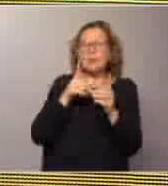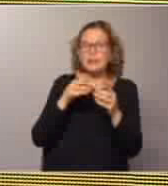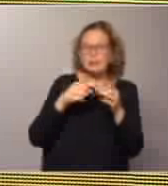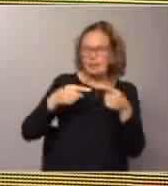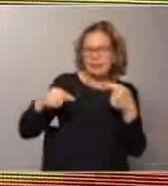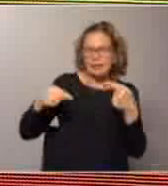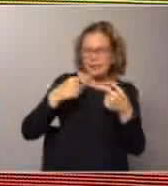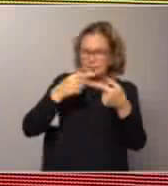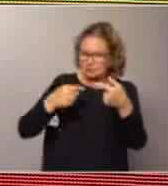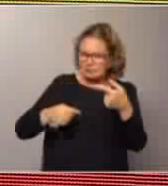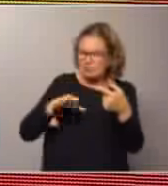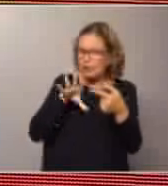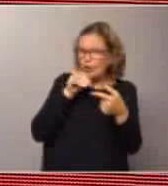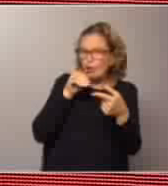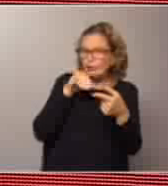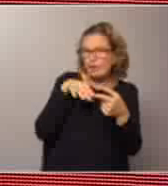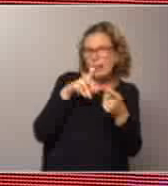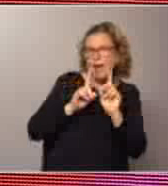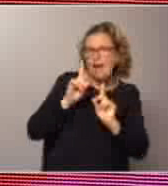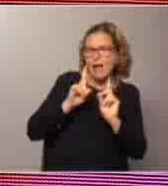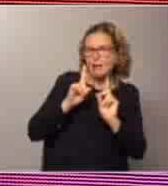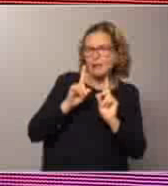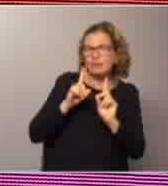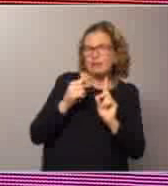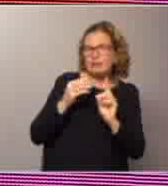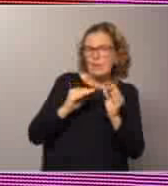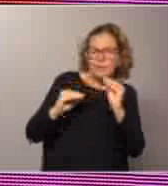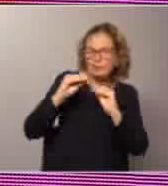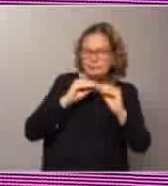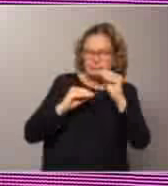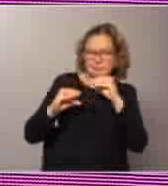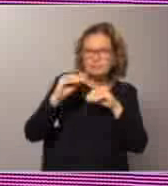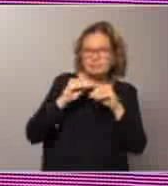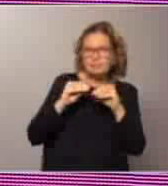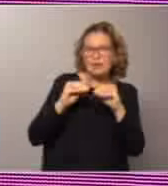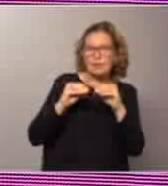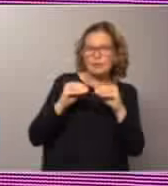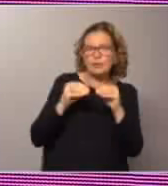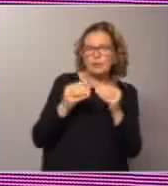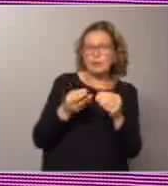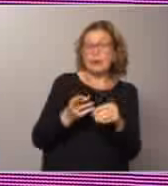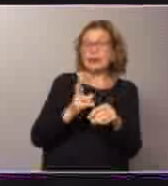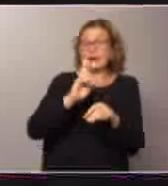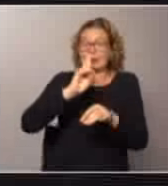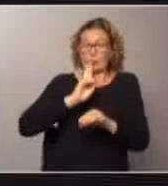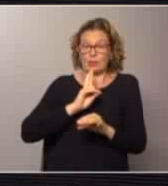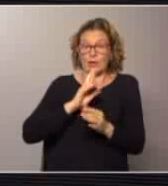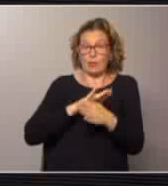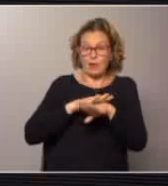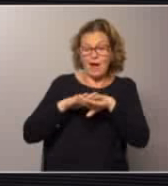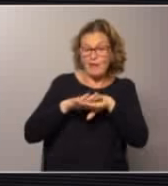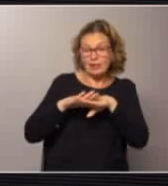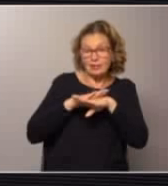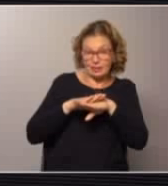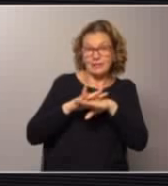serie y cosas digamos se construye el algoritmo que te devuelve el resultado en base a una serie de